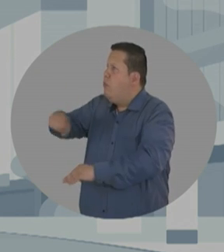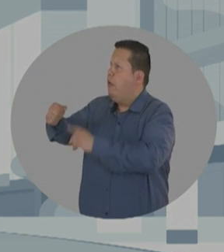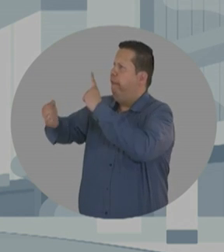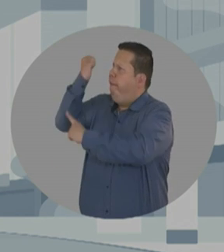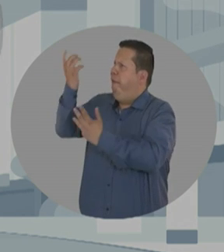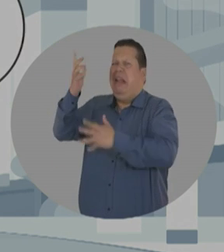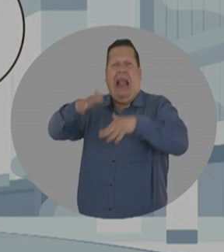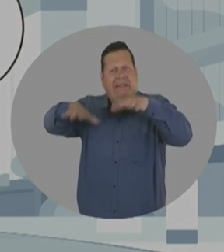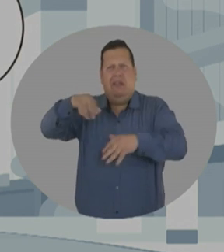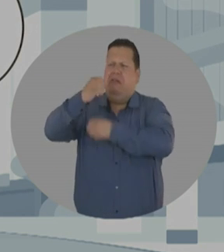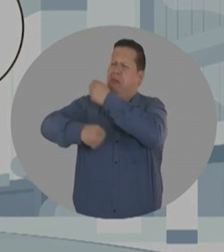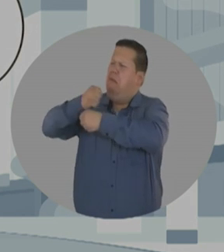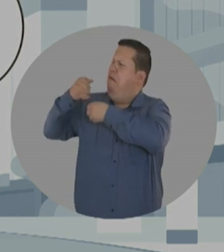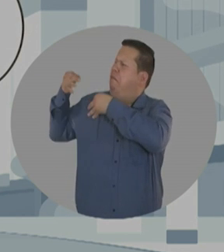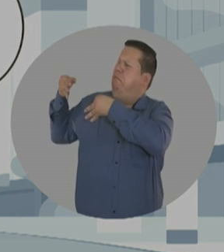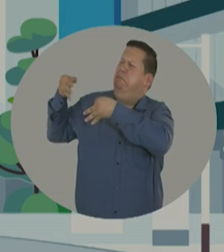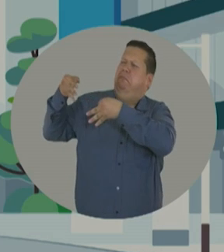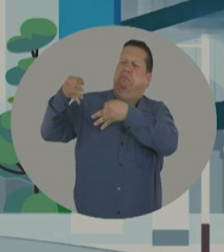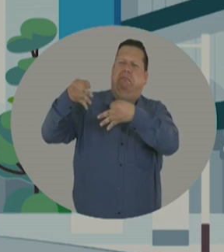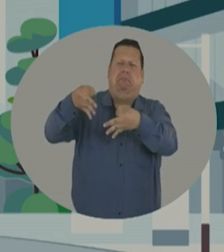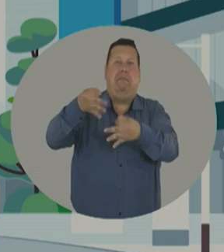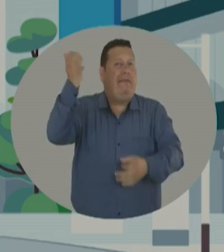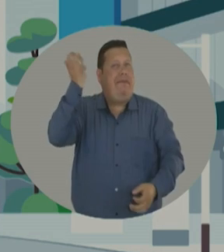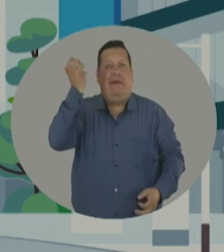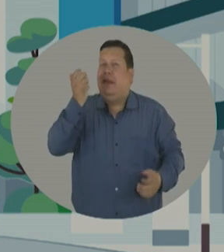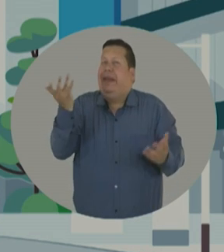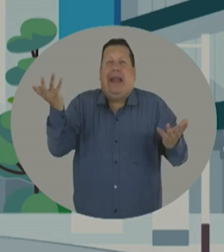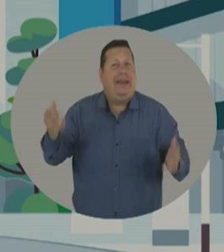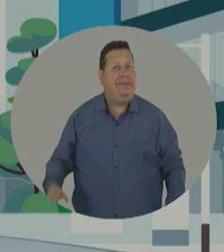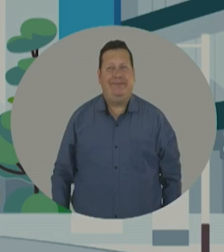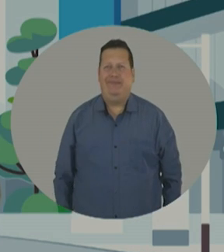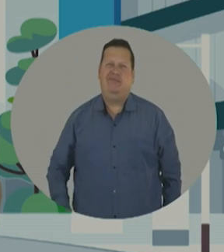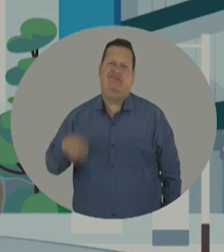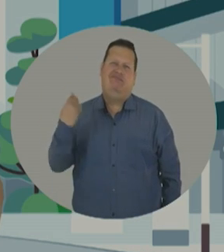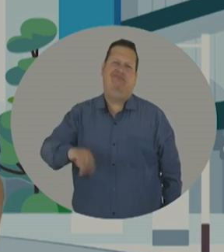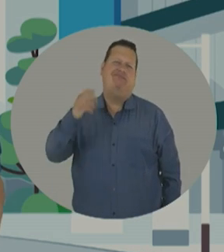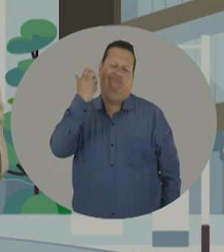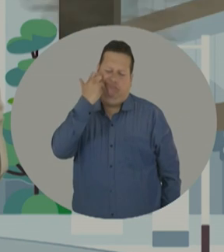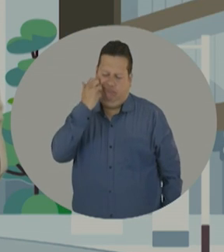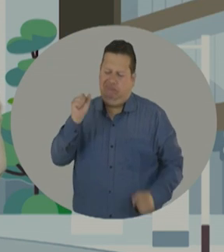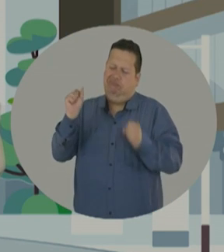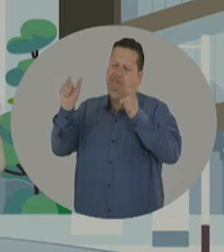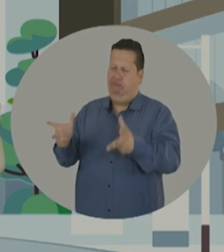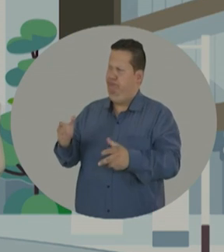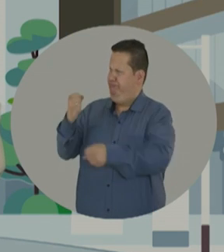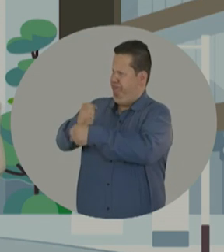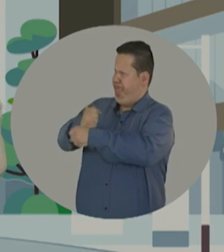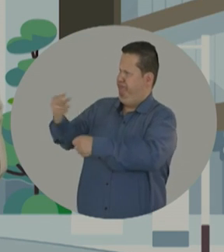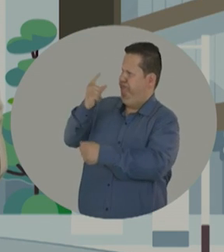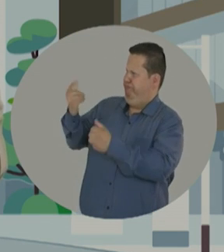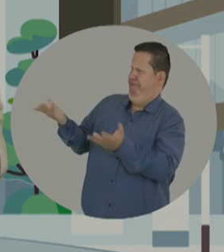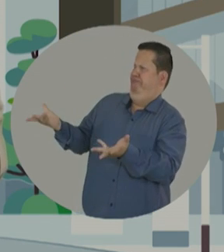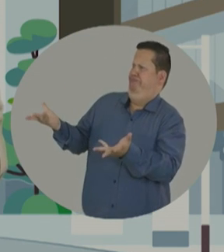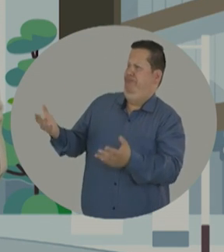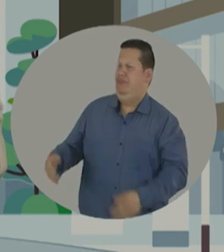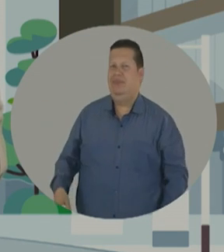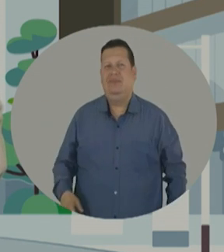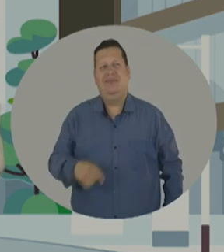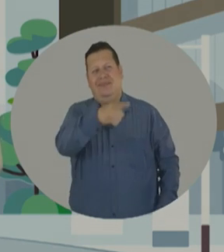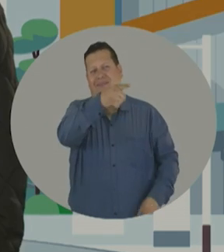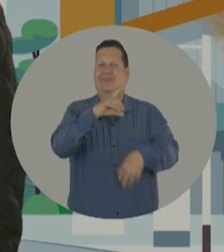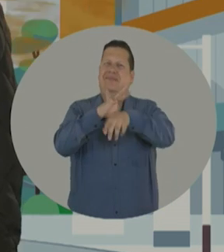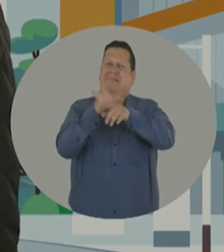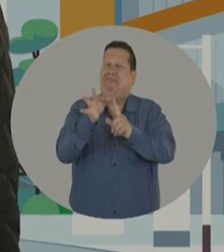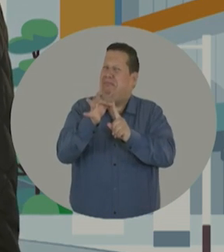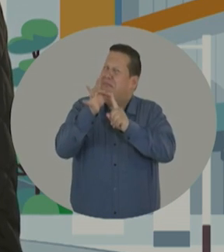¿Le están vulnerando algún derecho fundamental? Llevo varios años esperando que me aprueben mi pensión. Me despidieron del trabajo estando